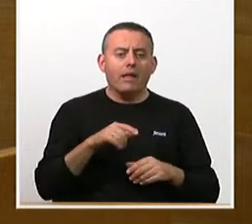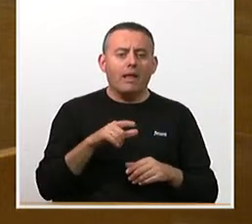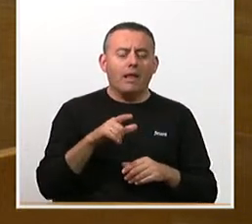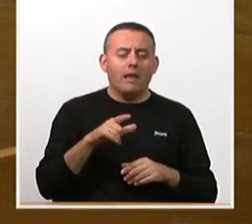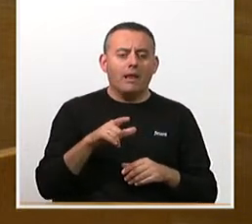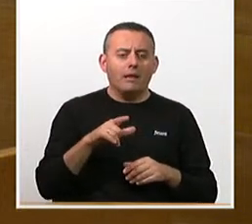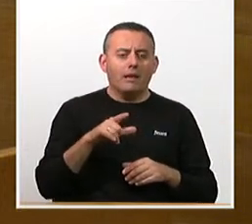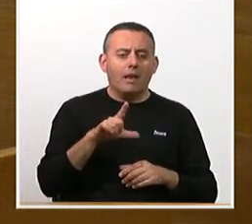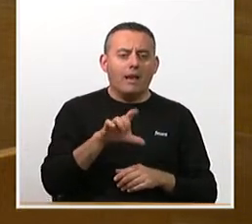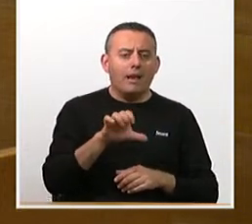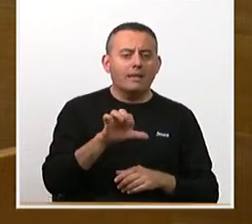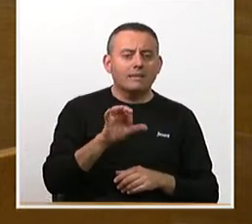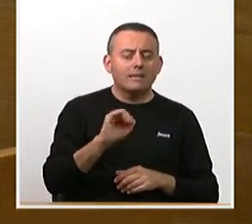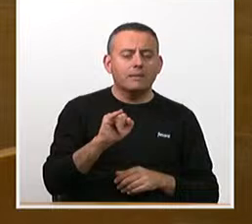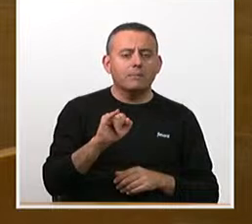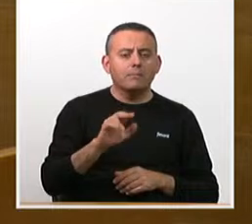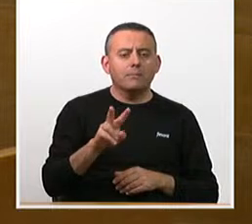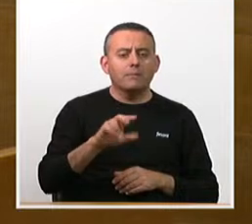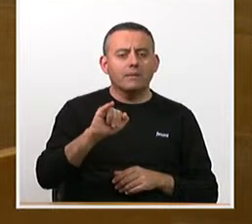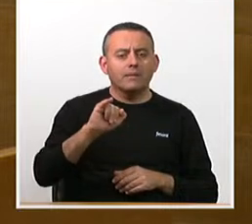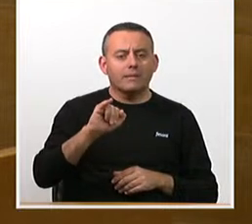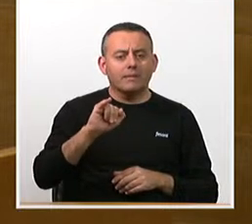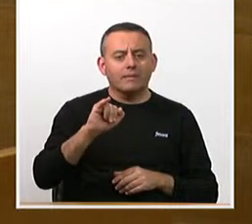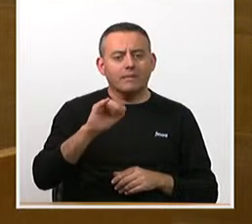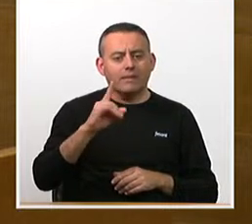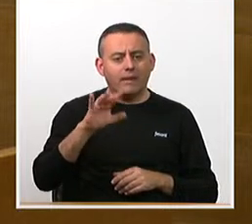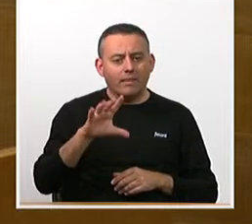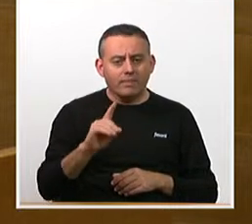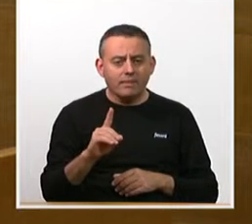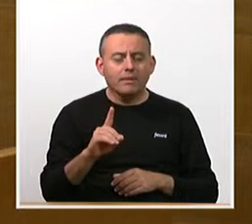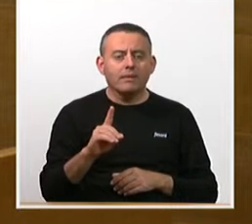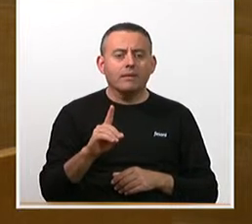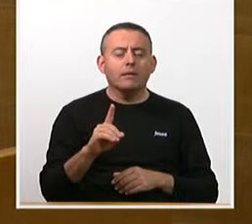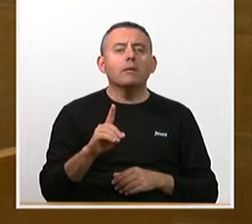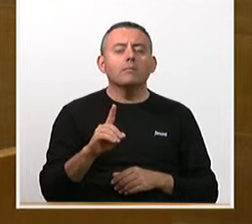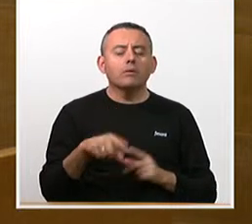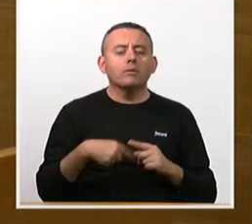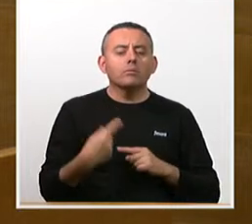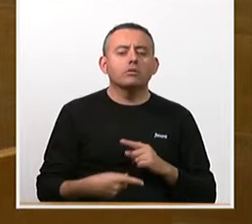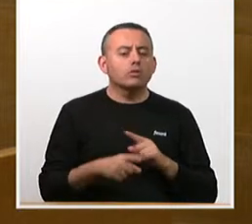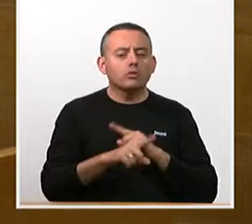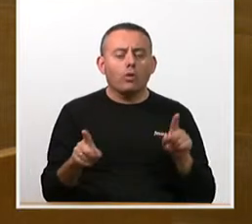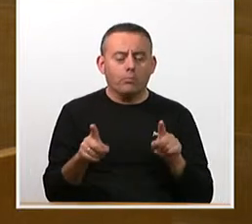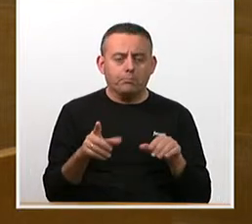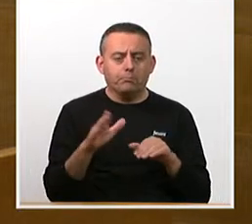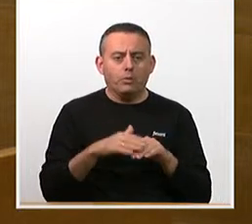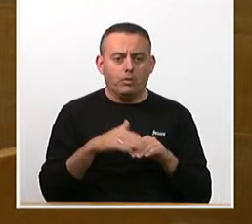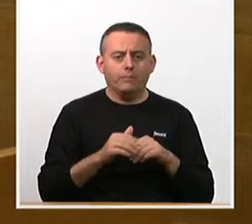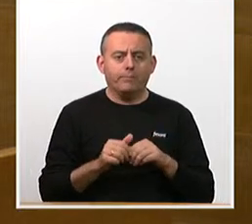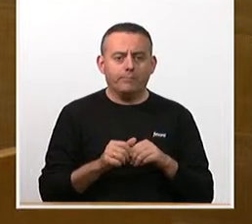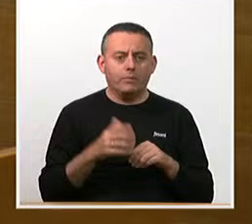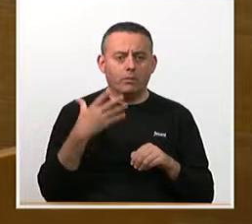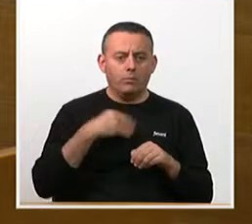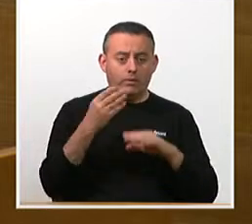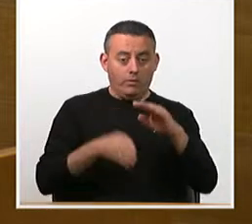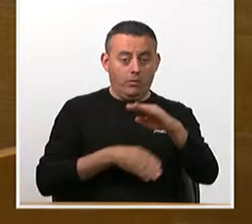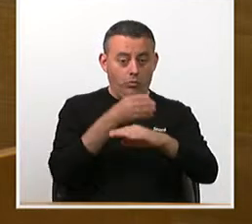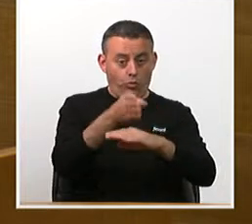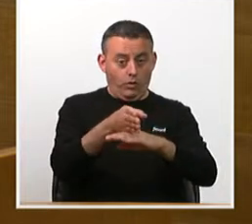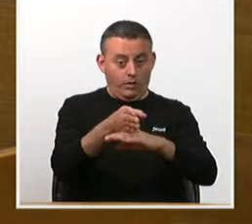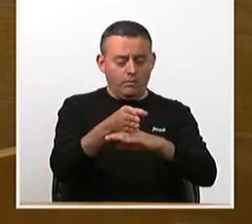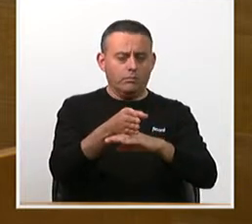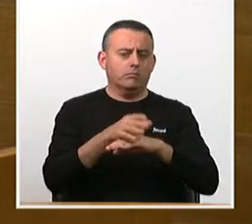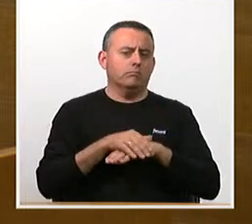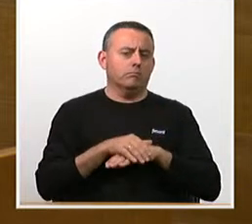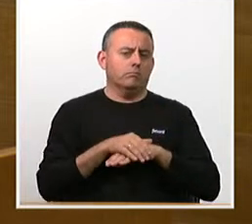es y siil el queil